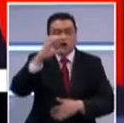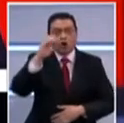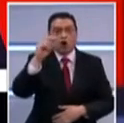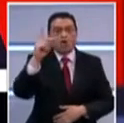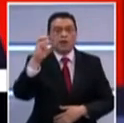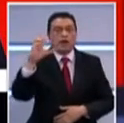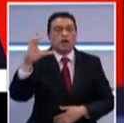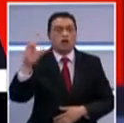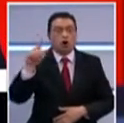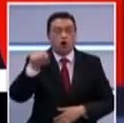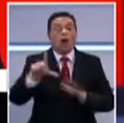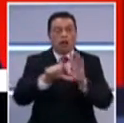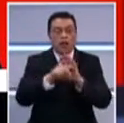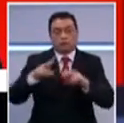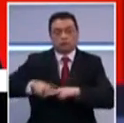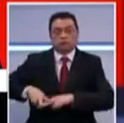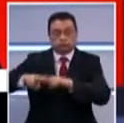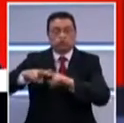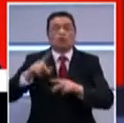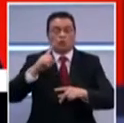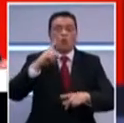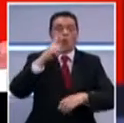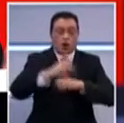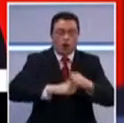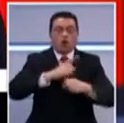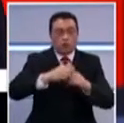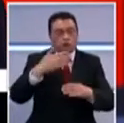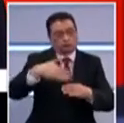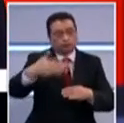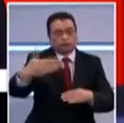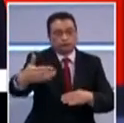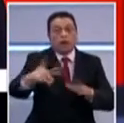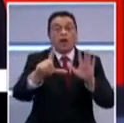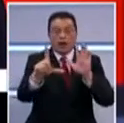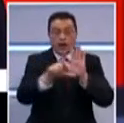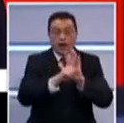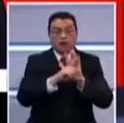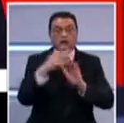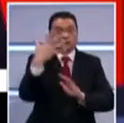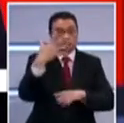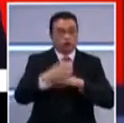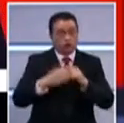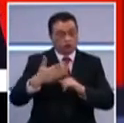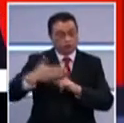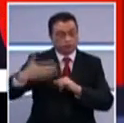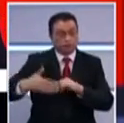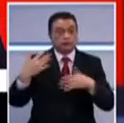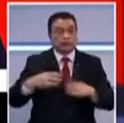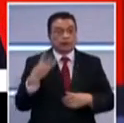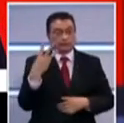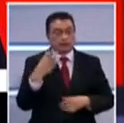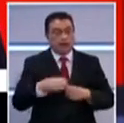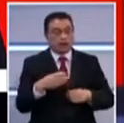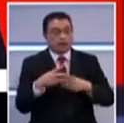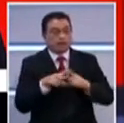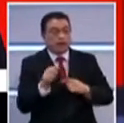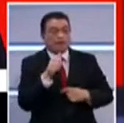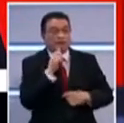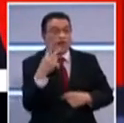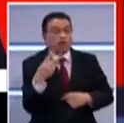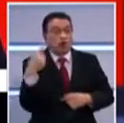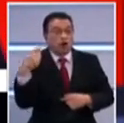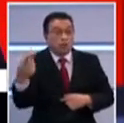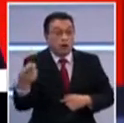una ley de capitalización plurianual y esa ley que era por cinco años y que vamos en el tercer año que está respaldada por